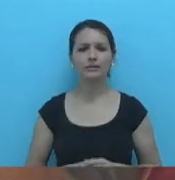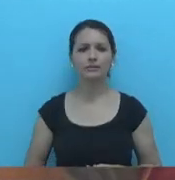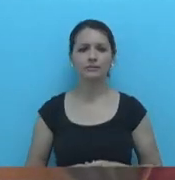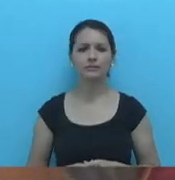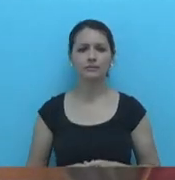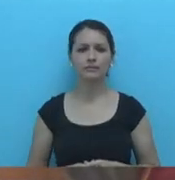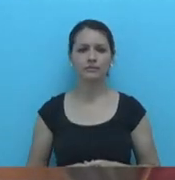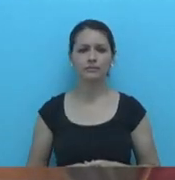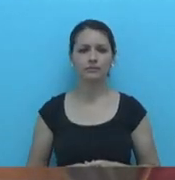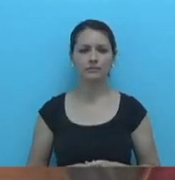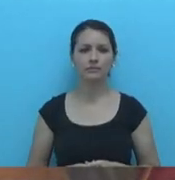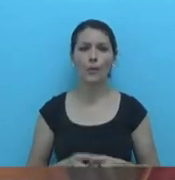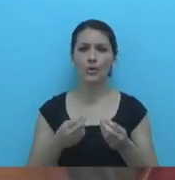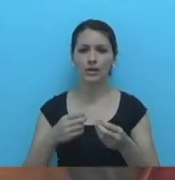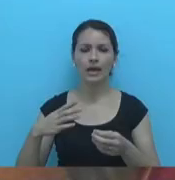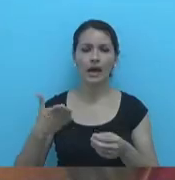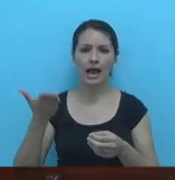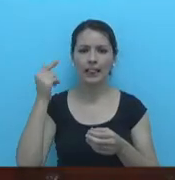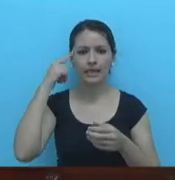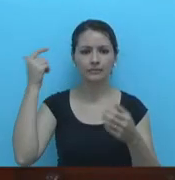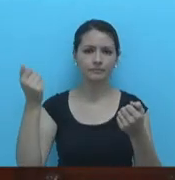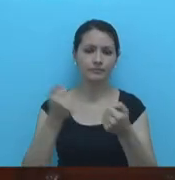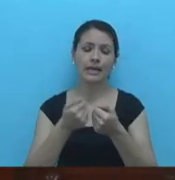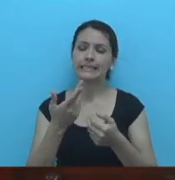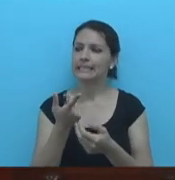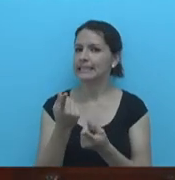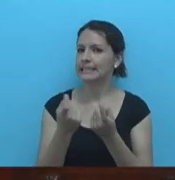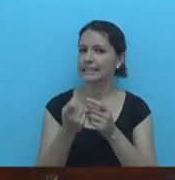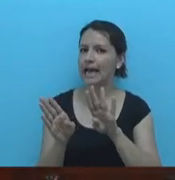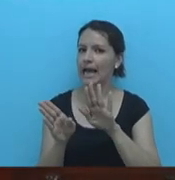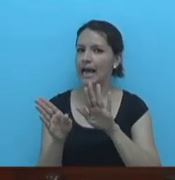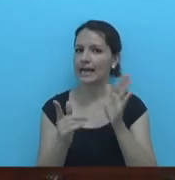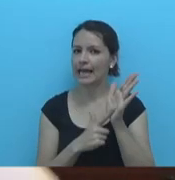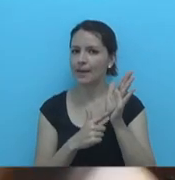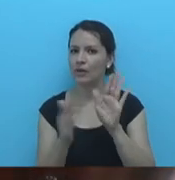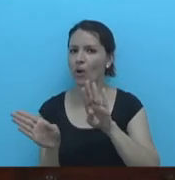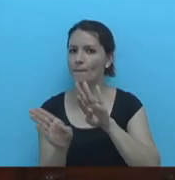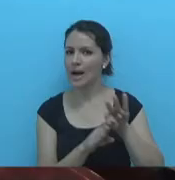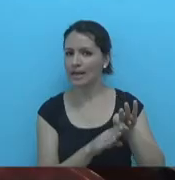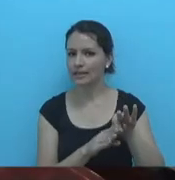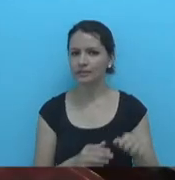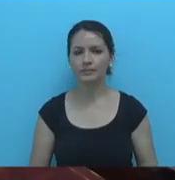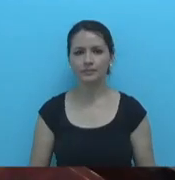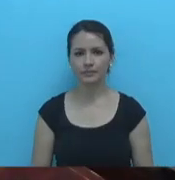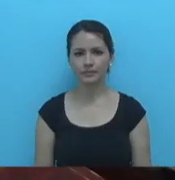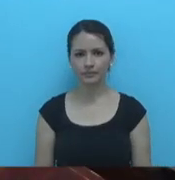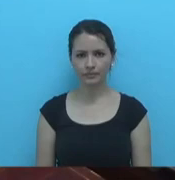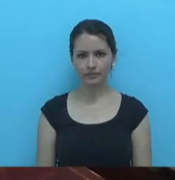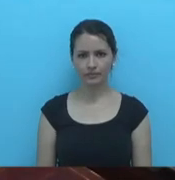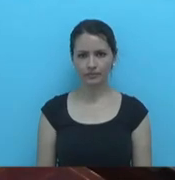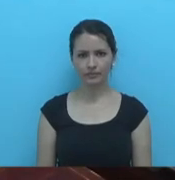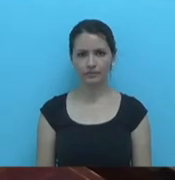dado lo que se acordó en labor parlamentaria. Bueno, habría que pedir un apartamento de reglamento entonces, diputado. Pido entonces un apartamento de reglamento, exacto. A votación el apartamento de